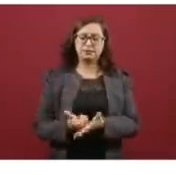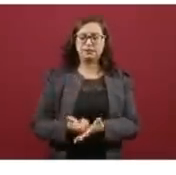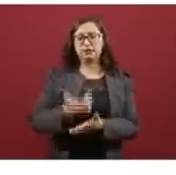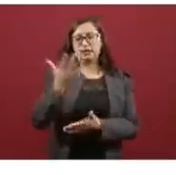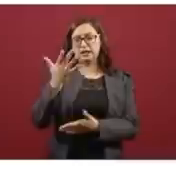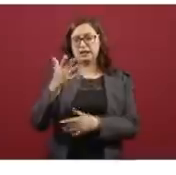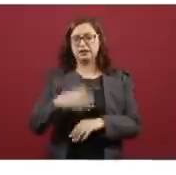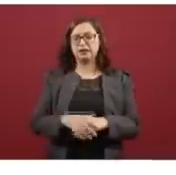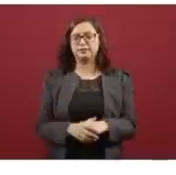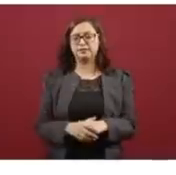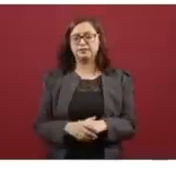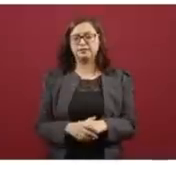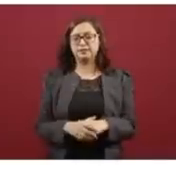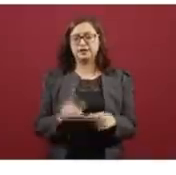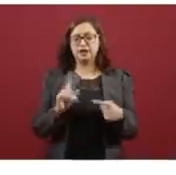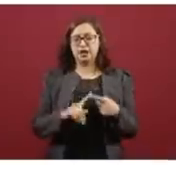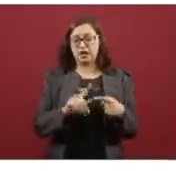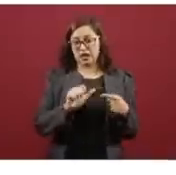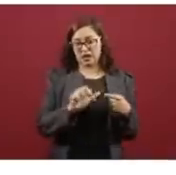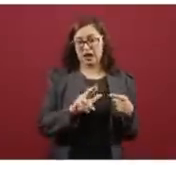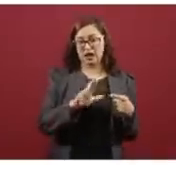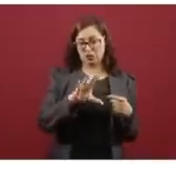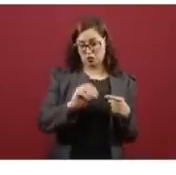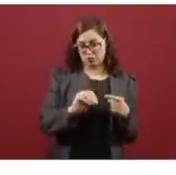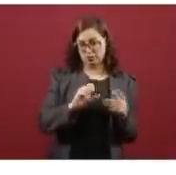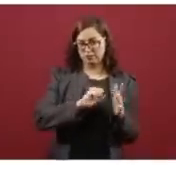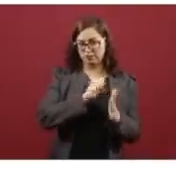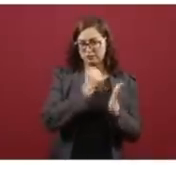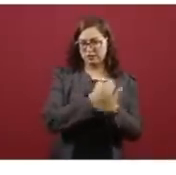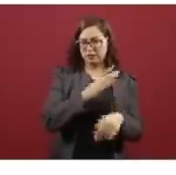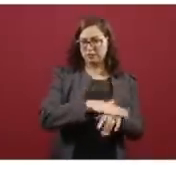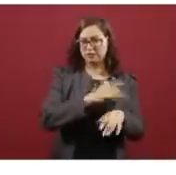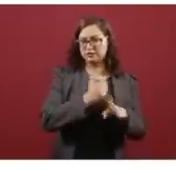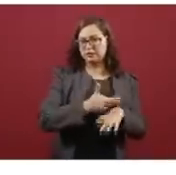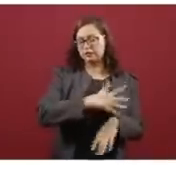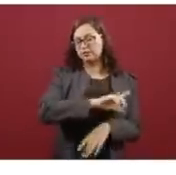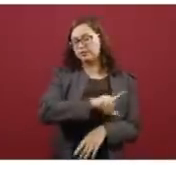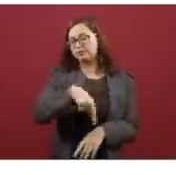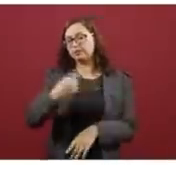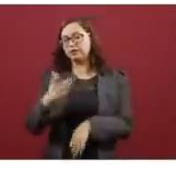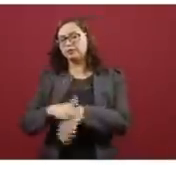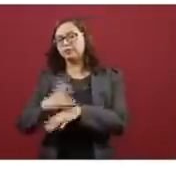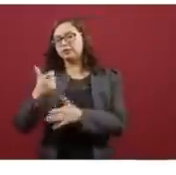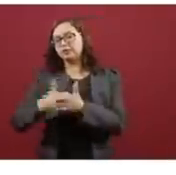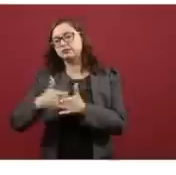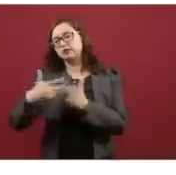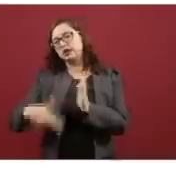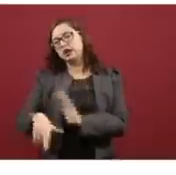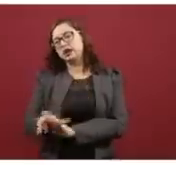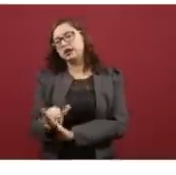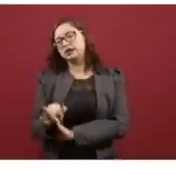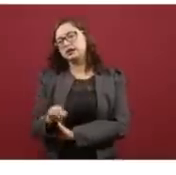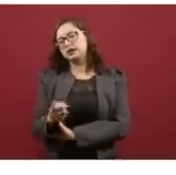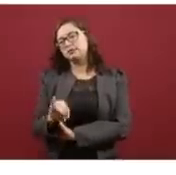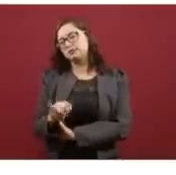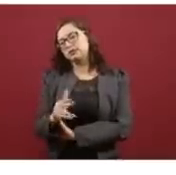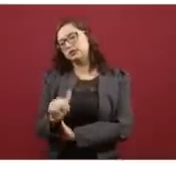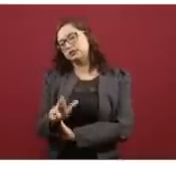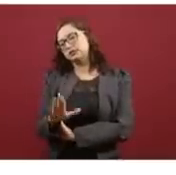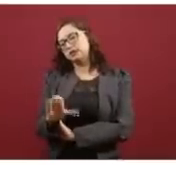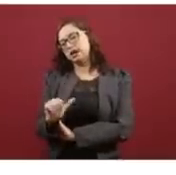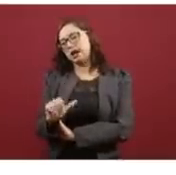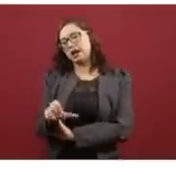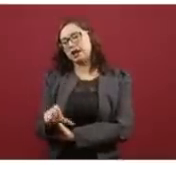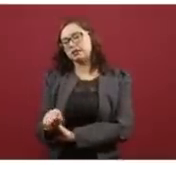cara y la que lo está dando más barato es rendich y cash que porque tiene un diferencial de un peso 28 centavos